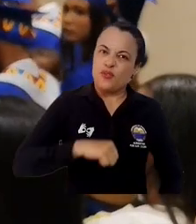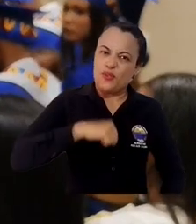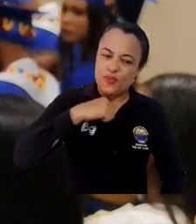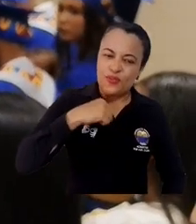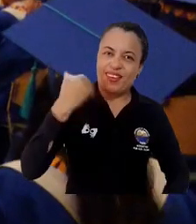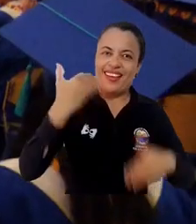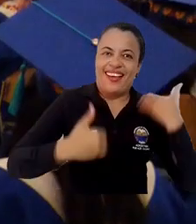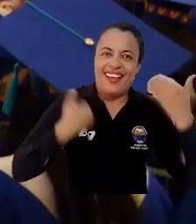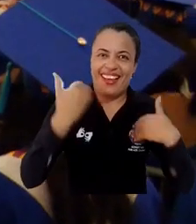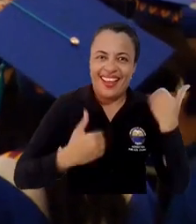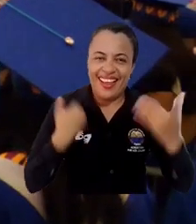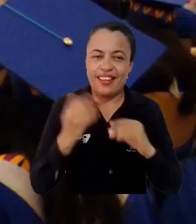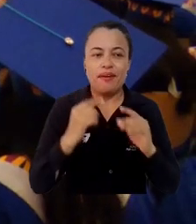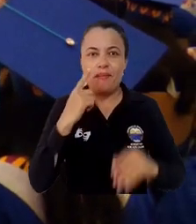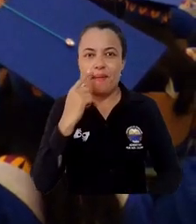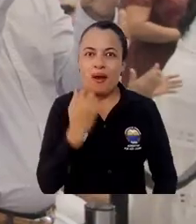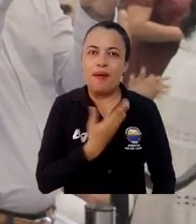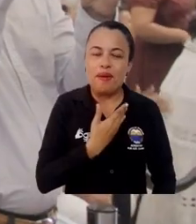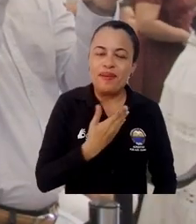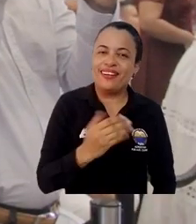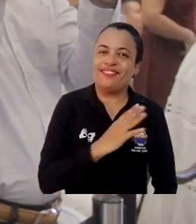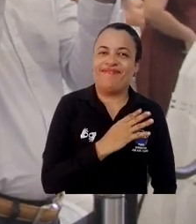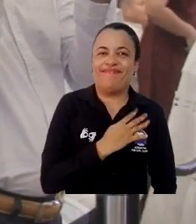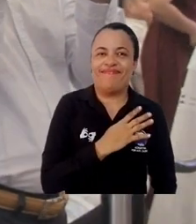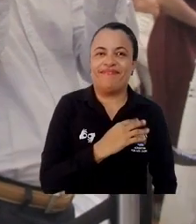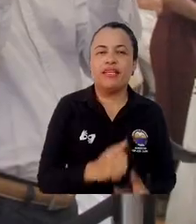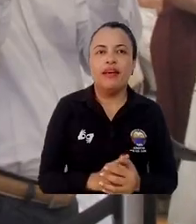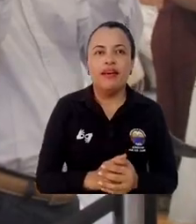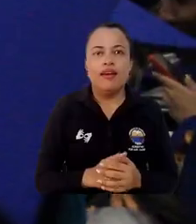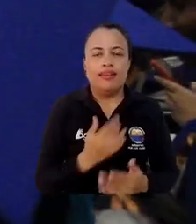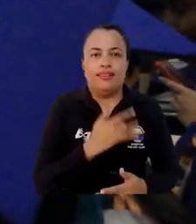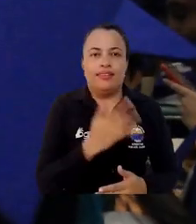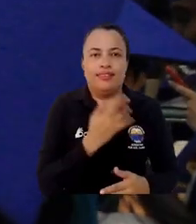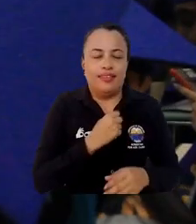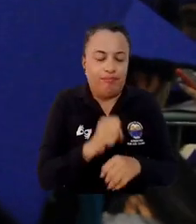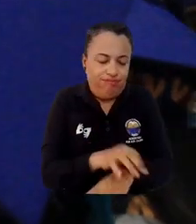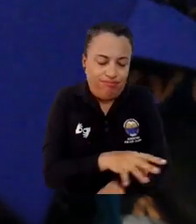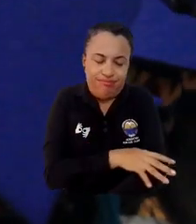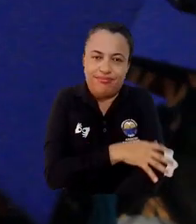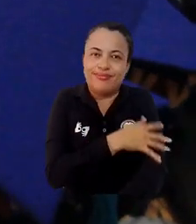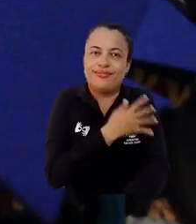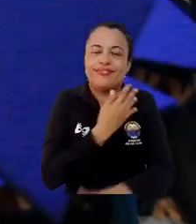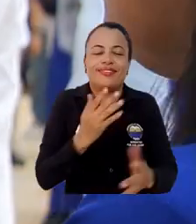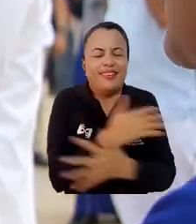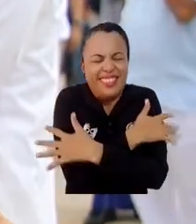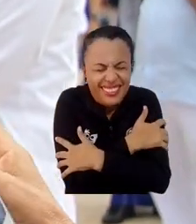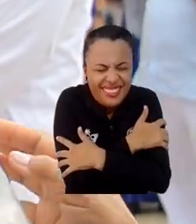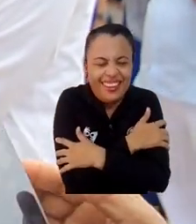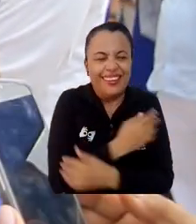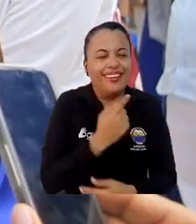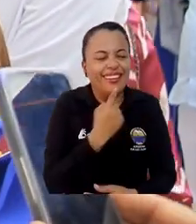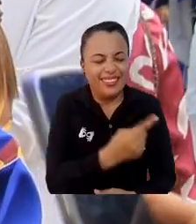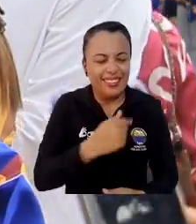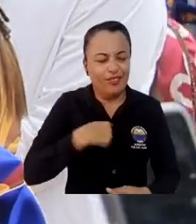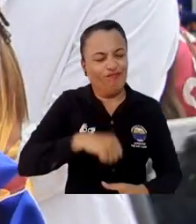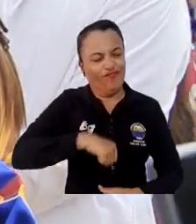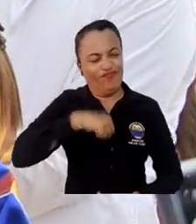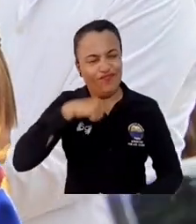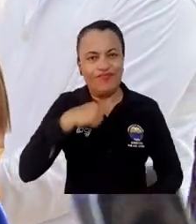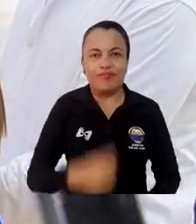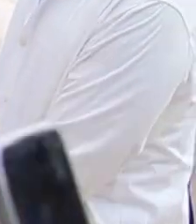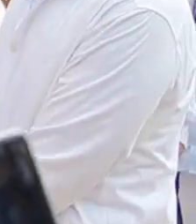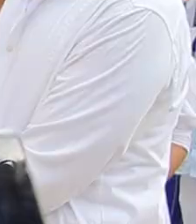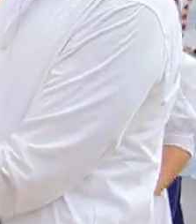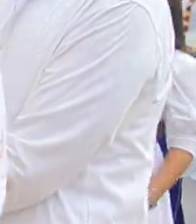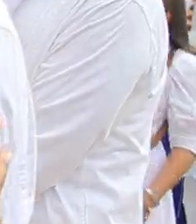El orgullo y la satisfacción embarga a los padres. Es un sentimiento que me sale por los poros, y abrazarla, decirle el orgullo